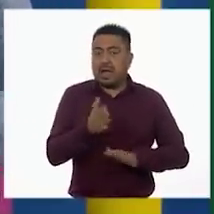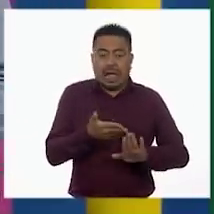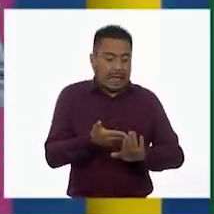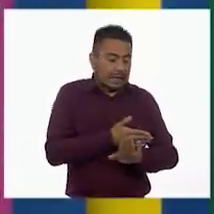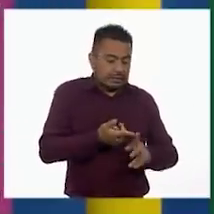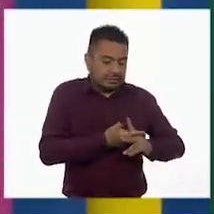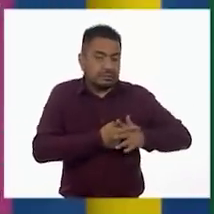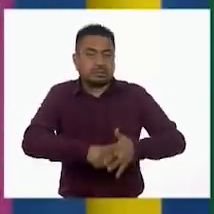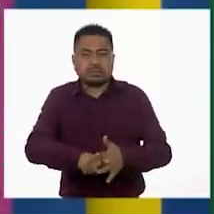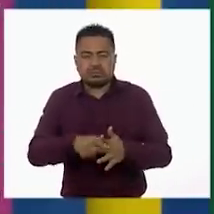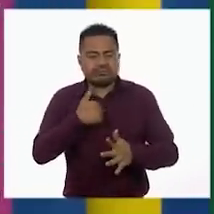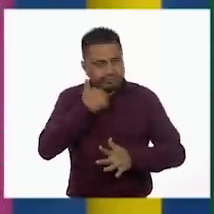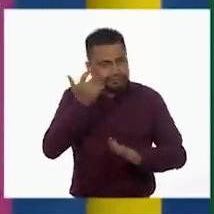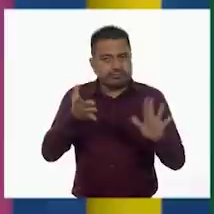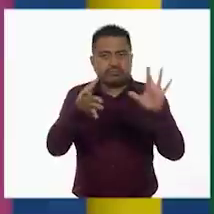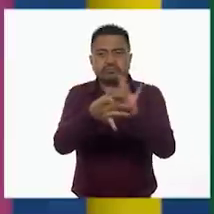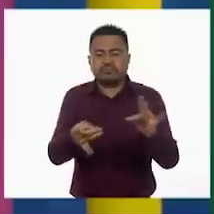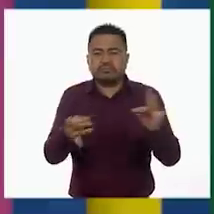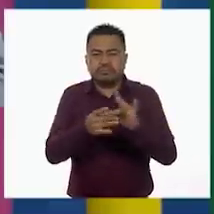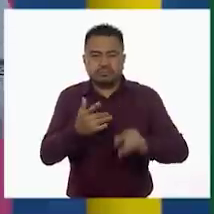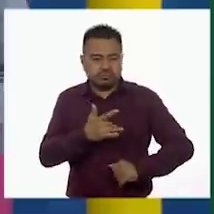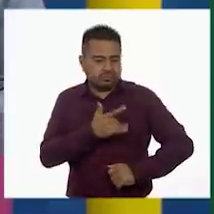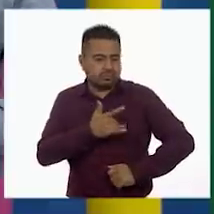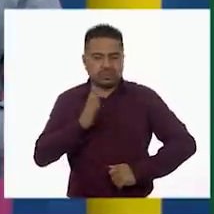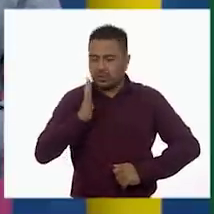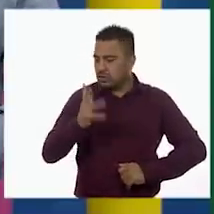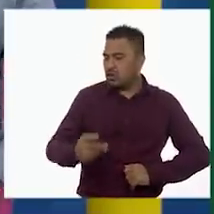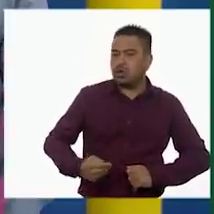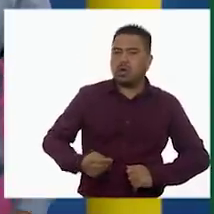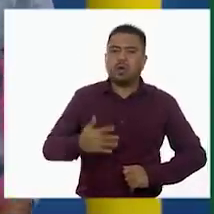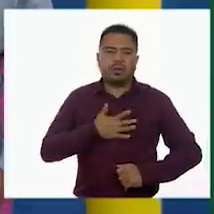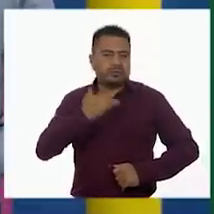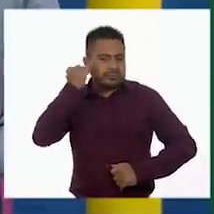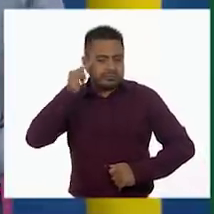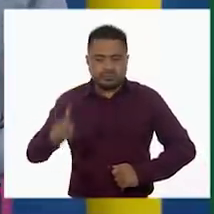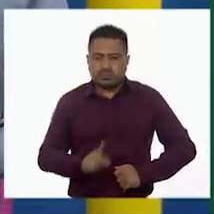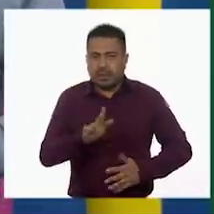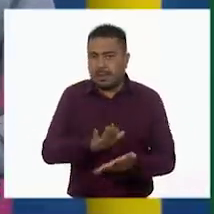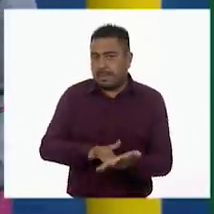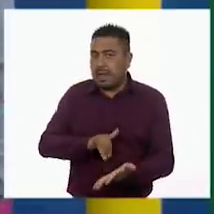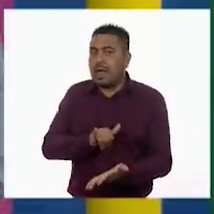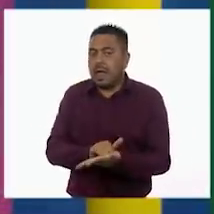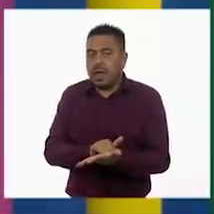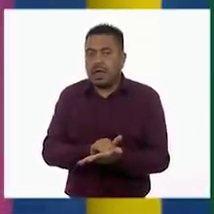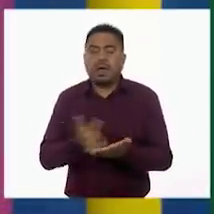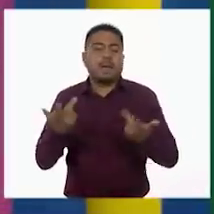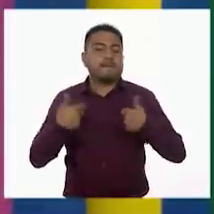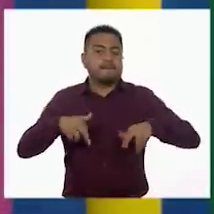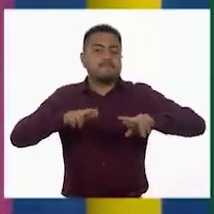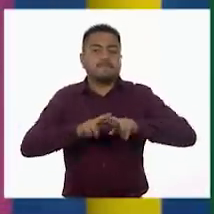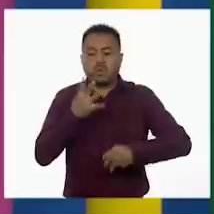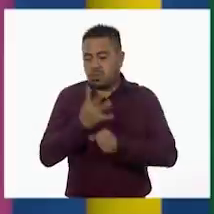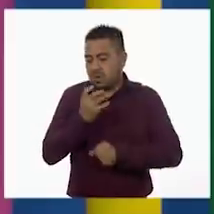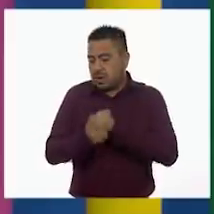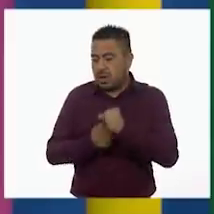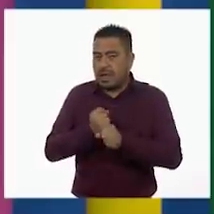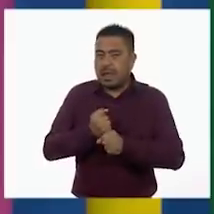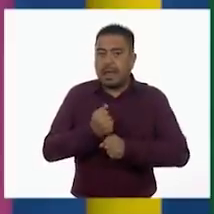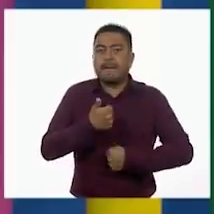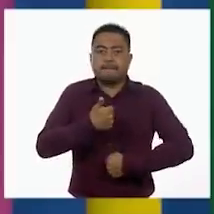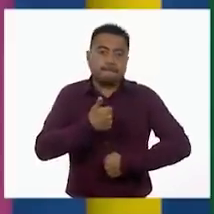empezar, quiero decirles que estoy orgulloso de ser indígena mayo y ser maestro de cuarto grado de